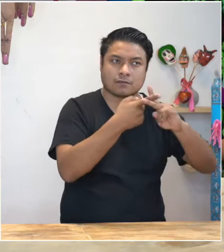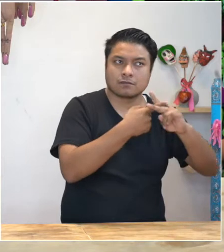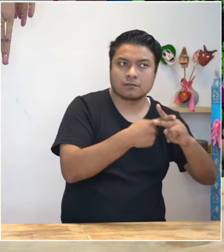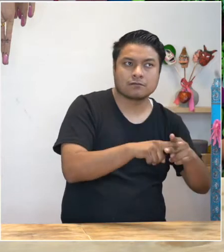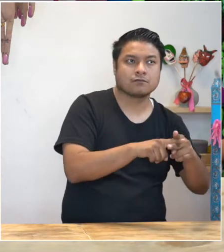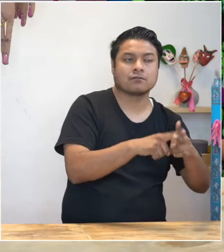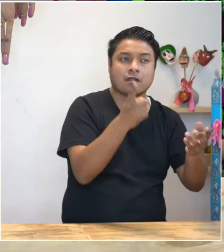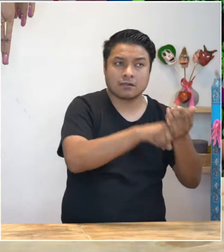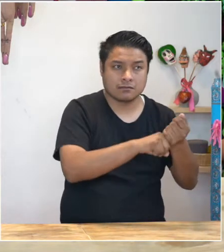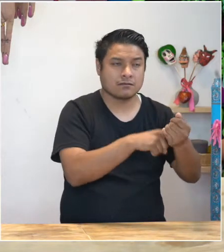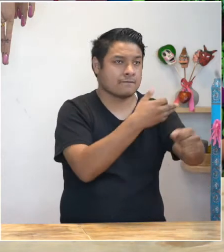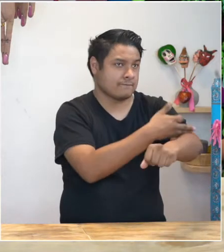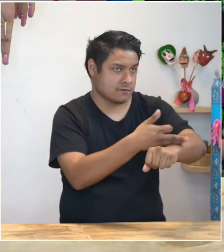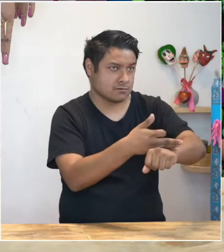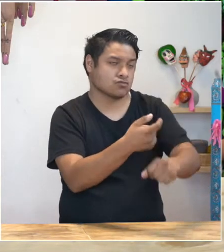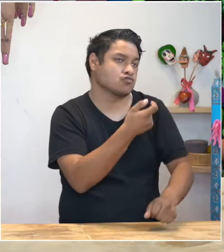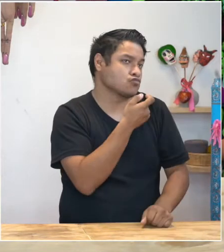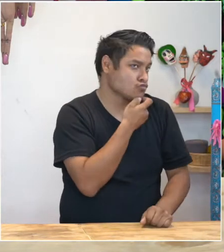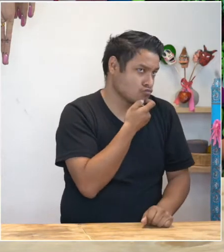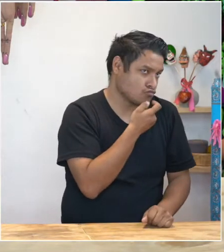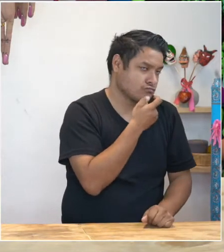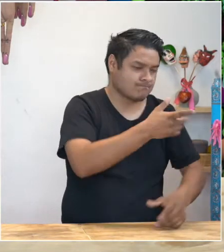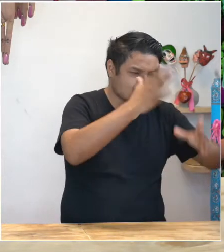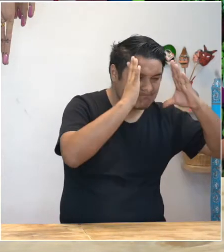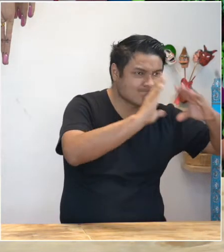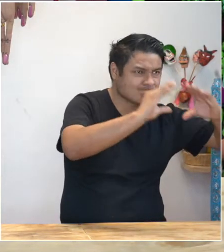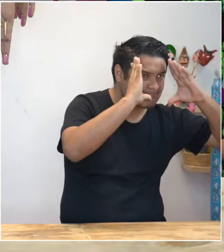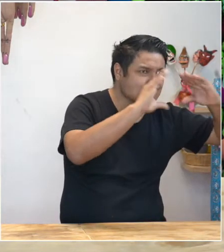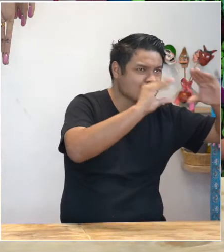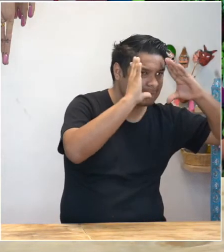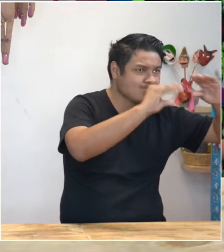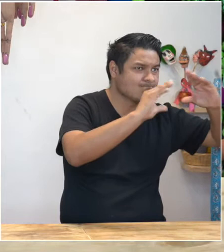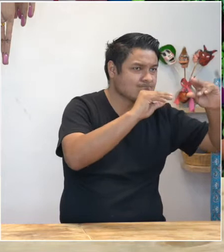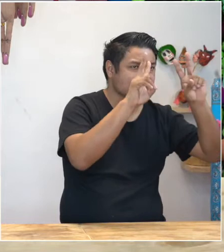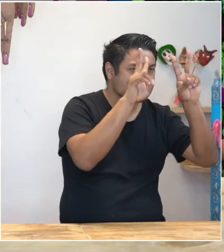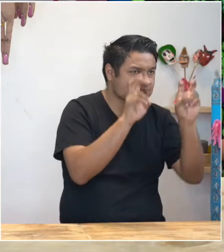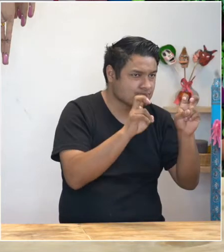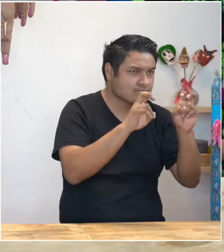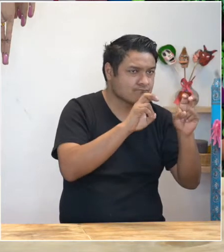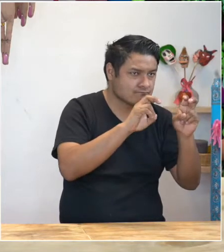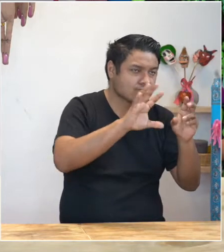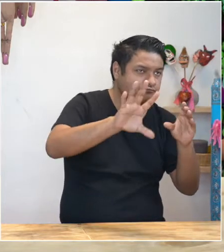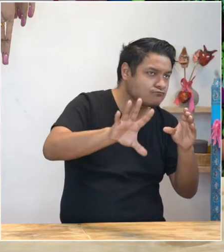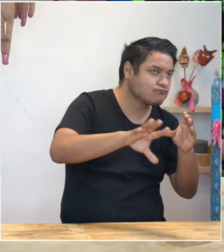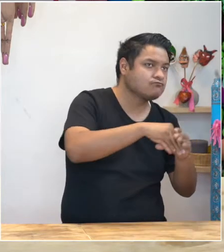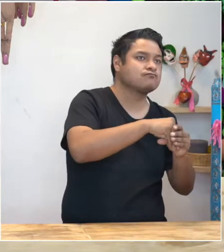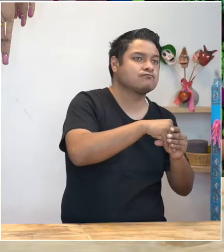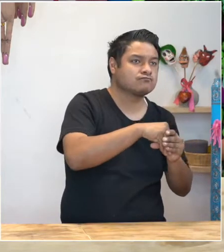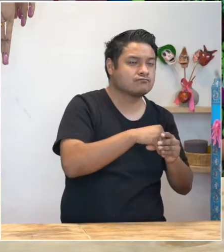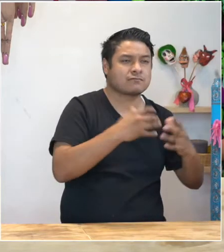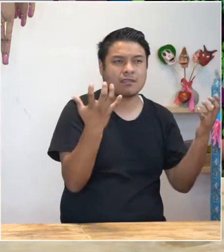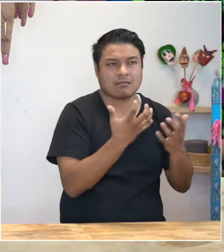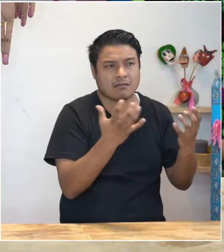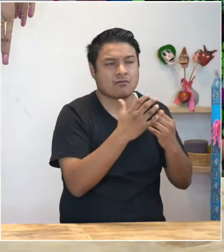día veo que hay infinidad de asociaciones, infinidad de proyectos que están enfocados